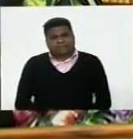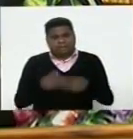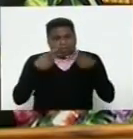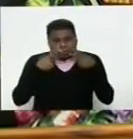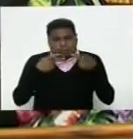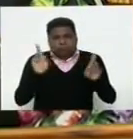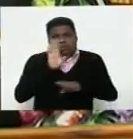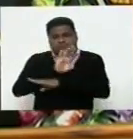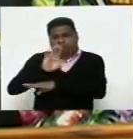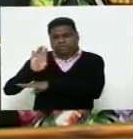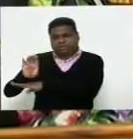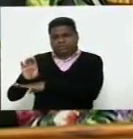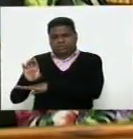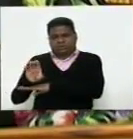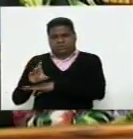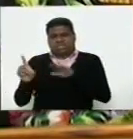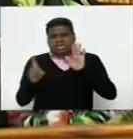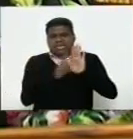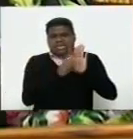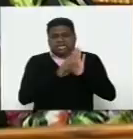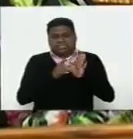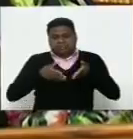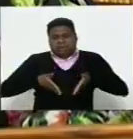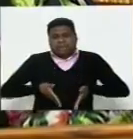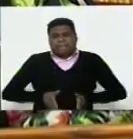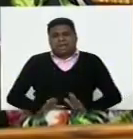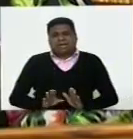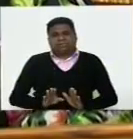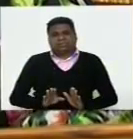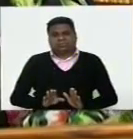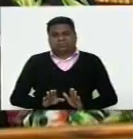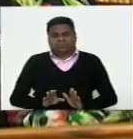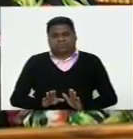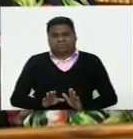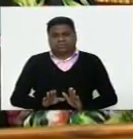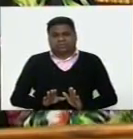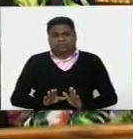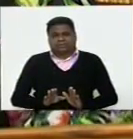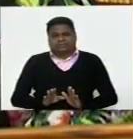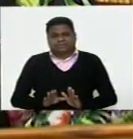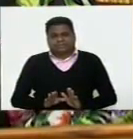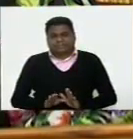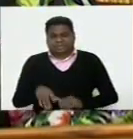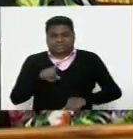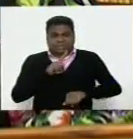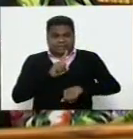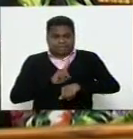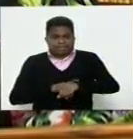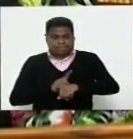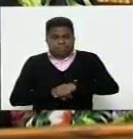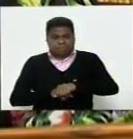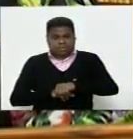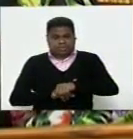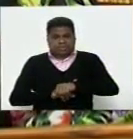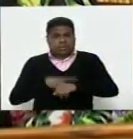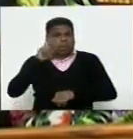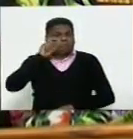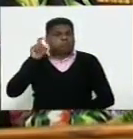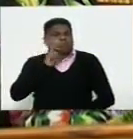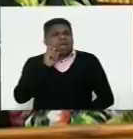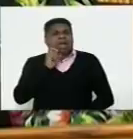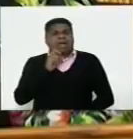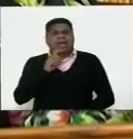y protección del derecho al parto y el nacimiento humanizado durante la gestación, trabajo de